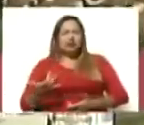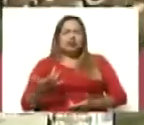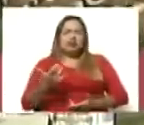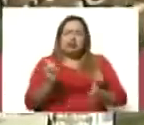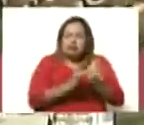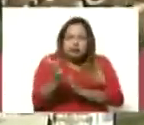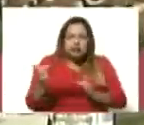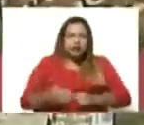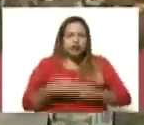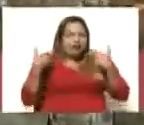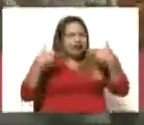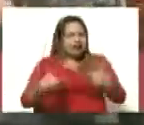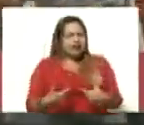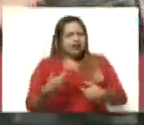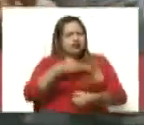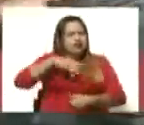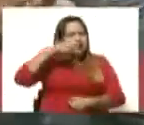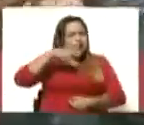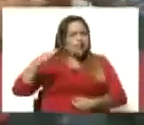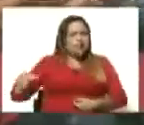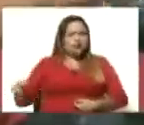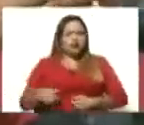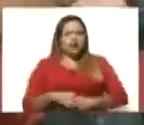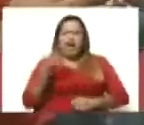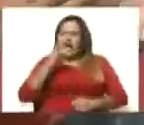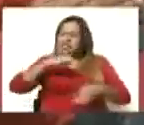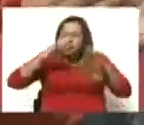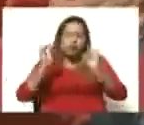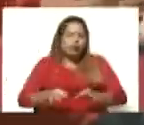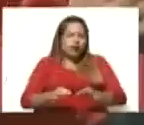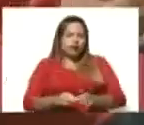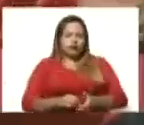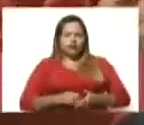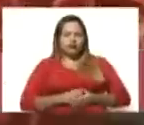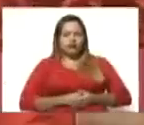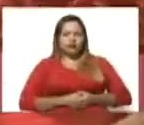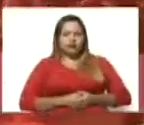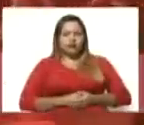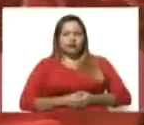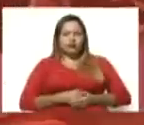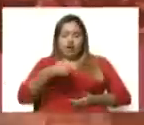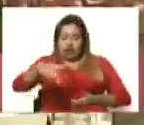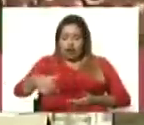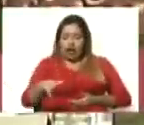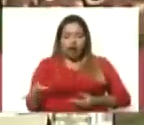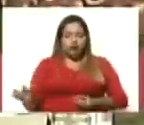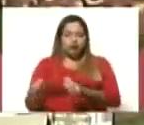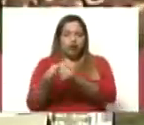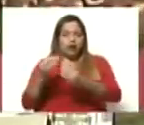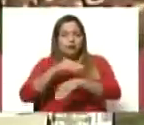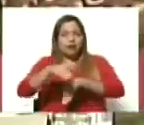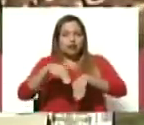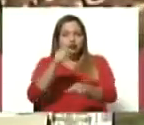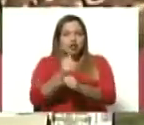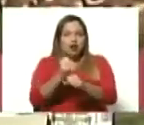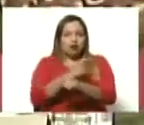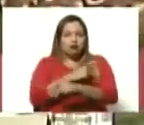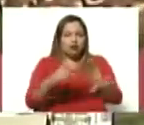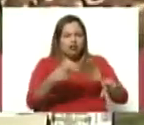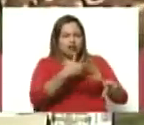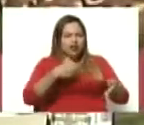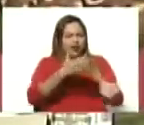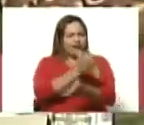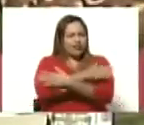el espíritu humanista de nuestro pueblo. Tengan la seguridad. Aquí está el ministro de Obras Públicas también. Quiero felicitarlo,